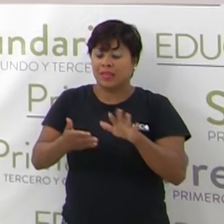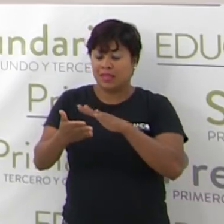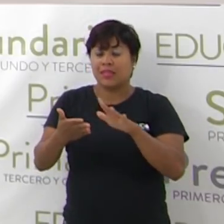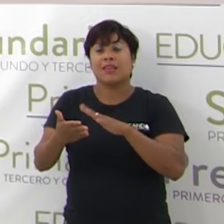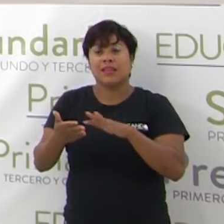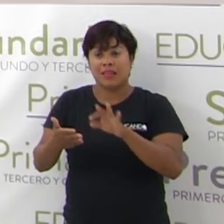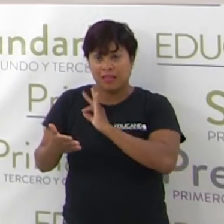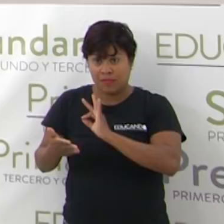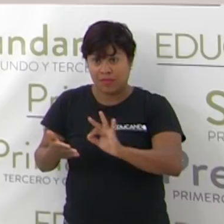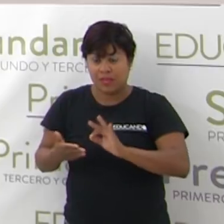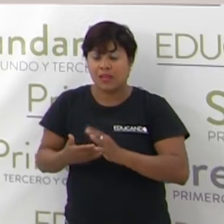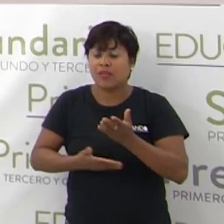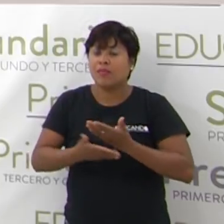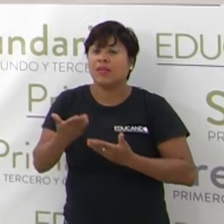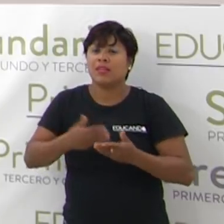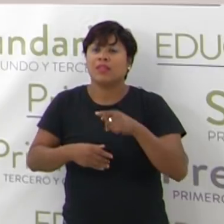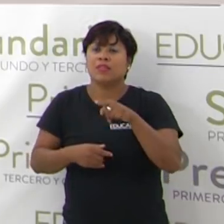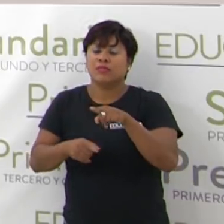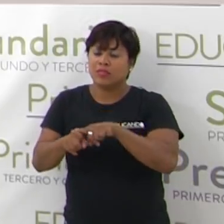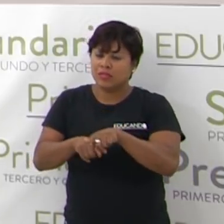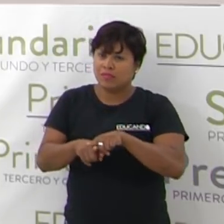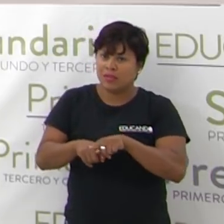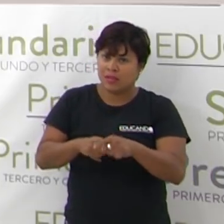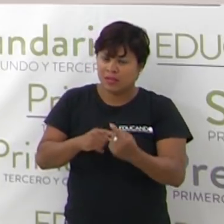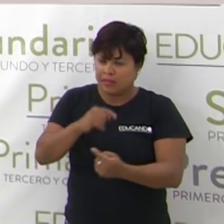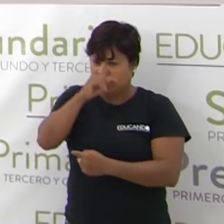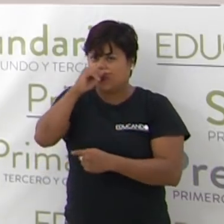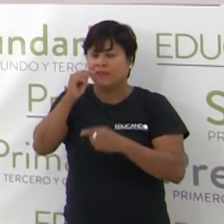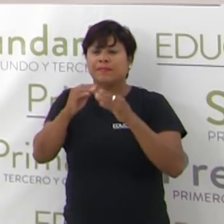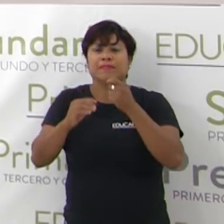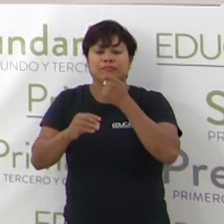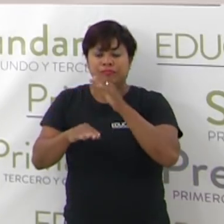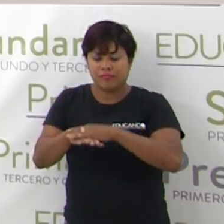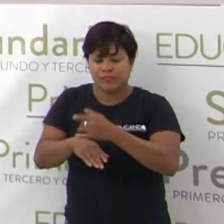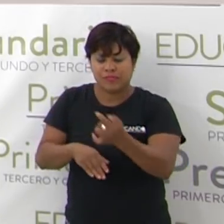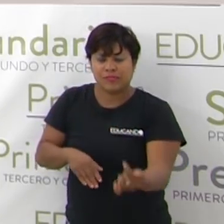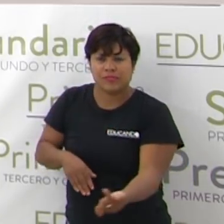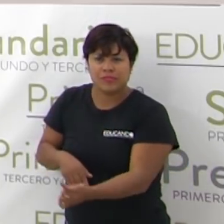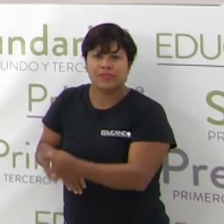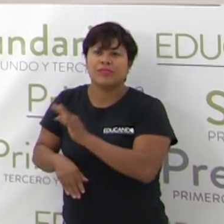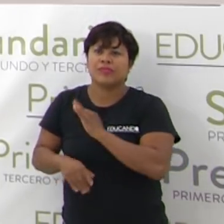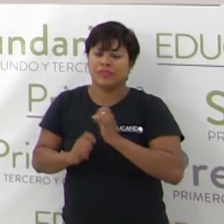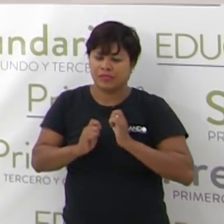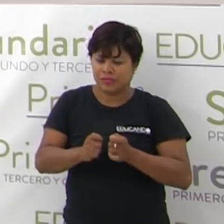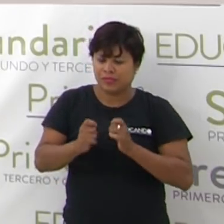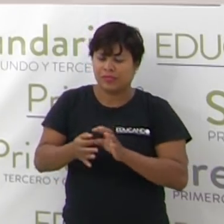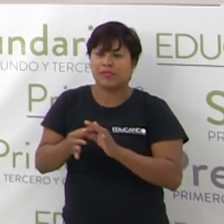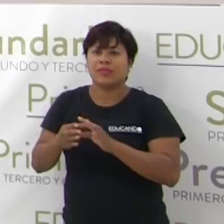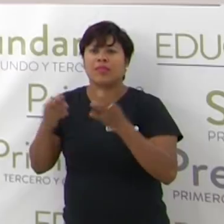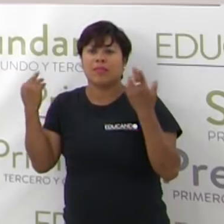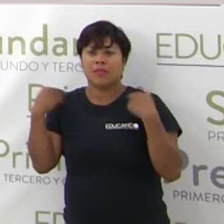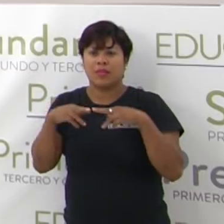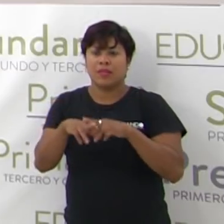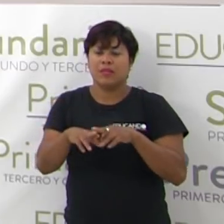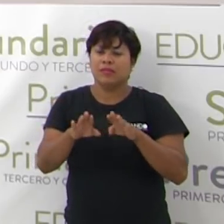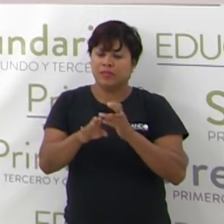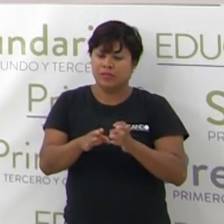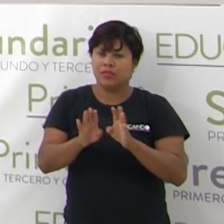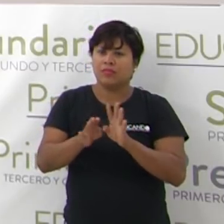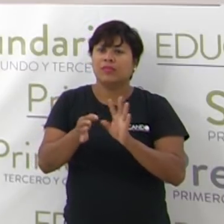y pudieran compartir con sus hermanitos, con los niños más pequeños, y así se van a ir haciendo maestros en la